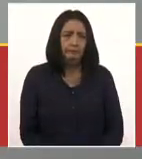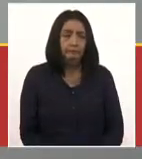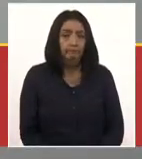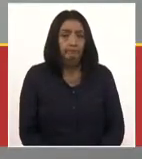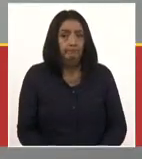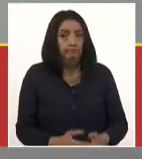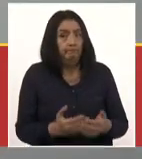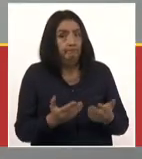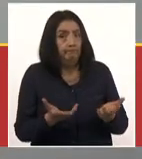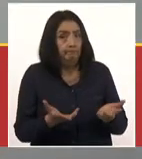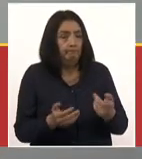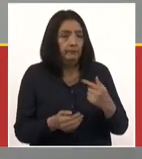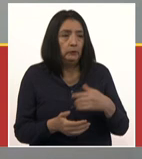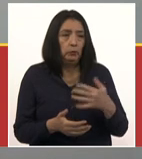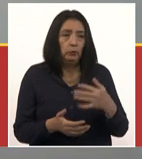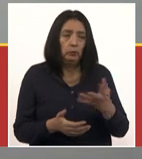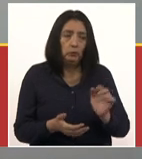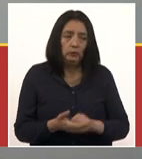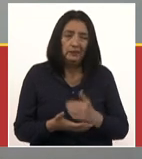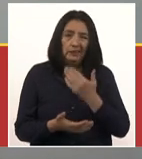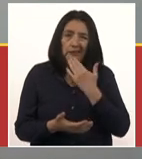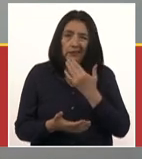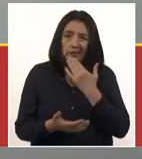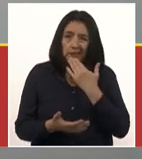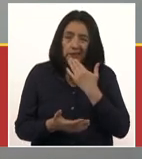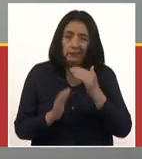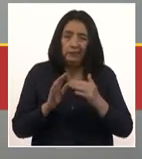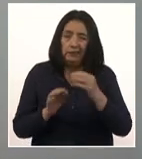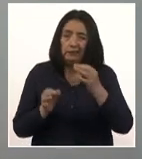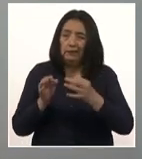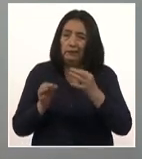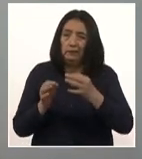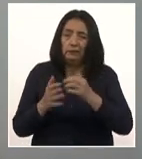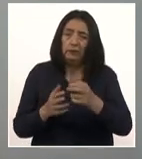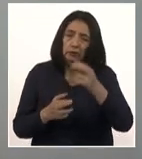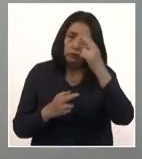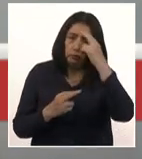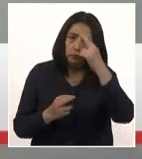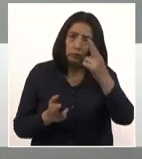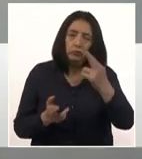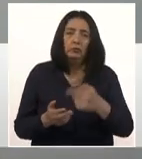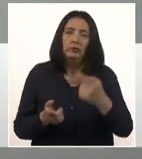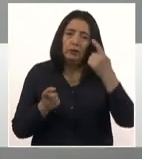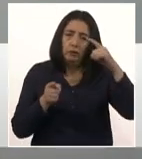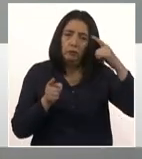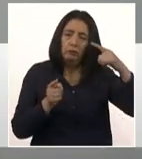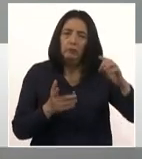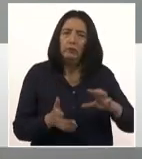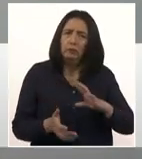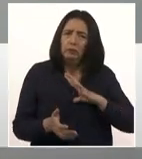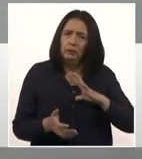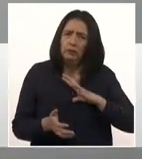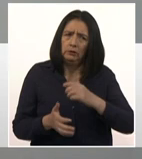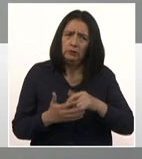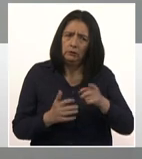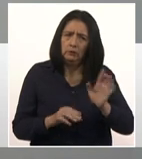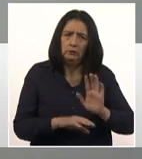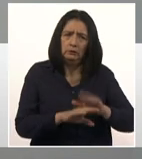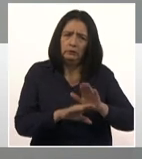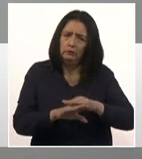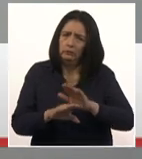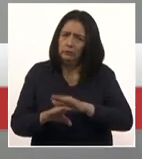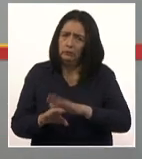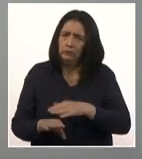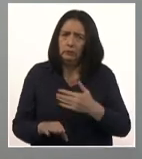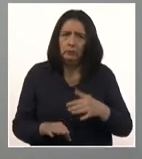Elecciones. Es una competencia del Tribunal de Honor del Pacto Ético Electoral el hacer una exhortación muy,